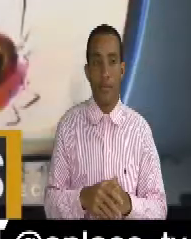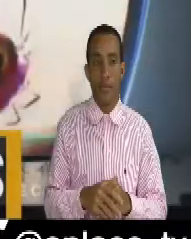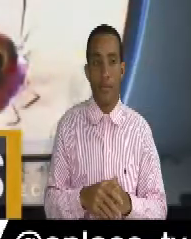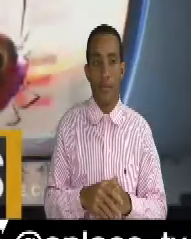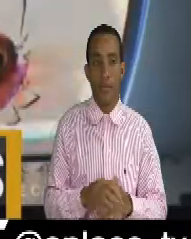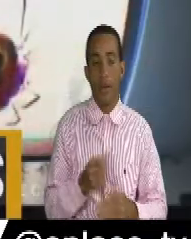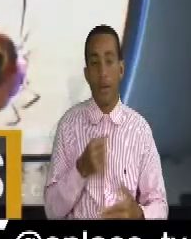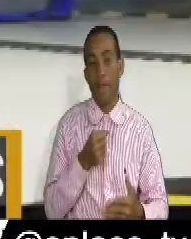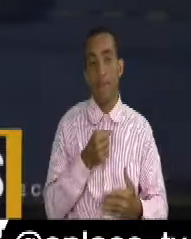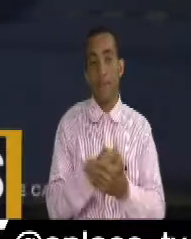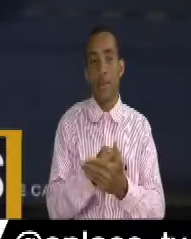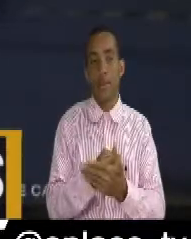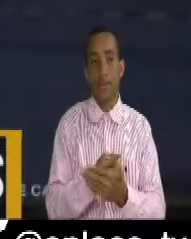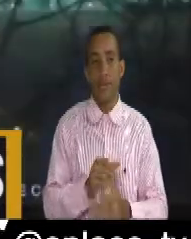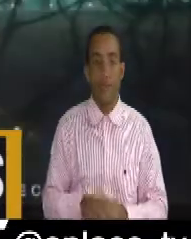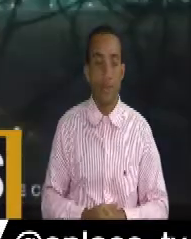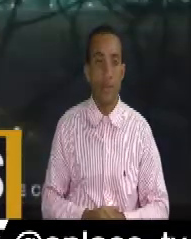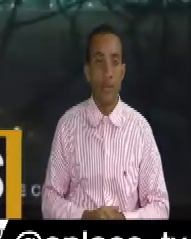¡Cuidado! Te estrellaste.